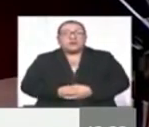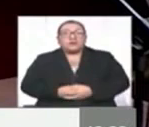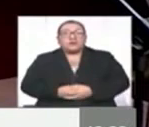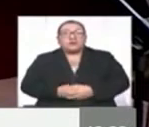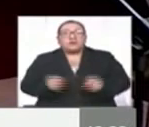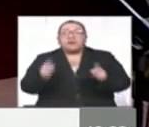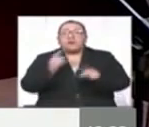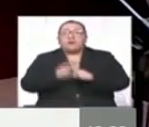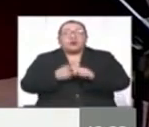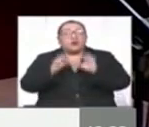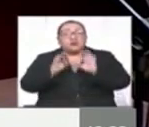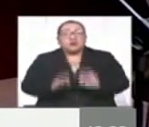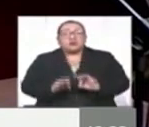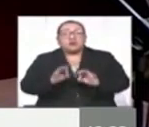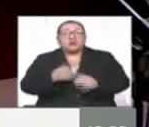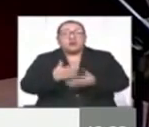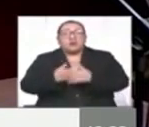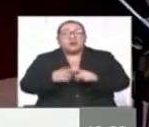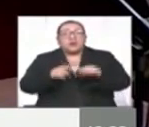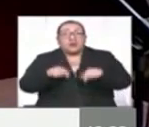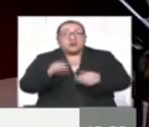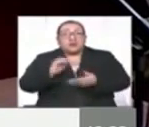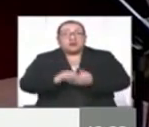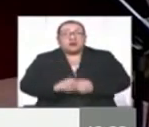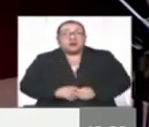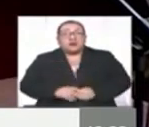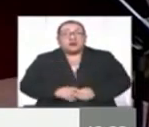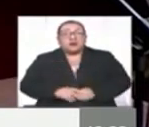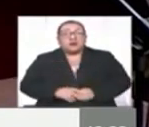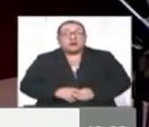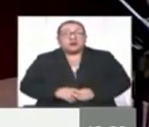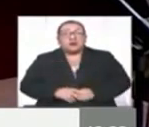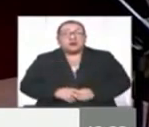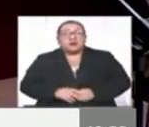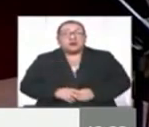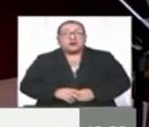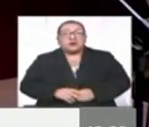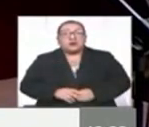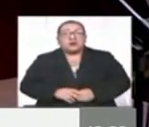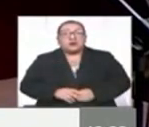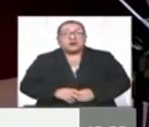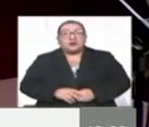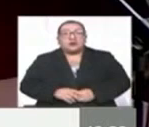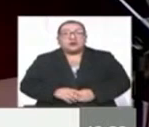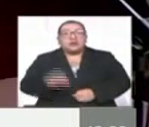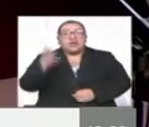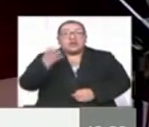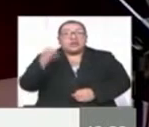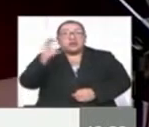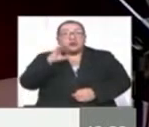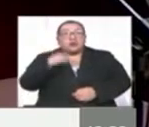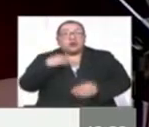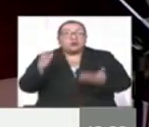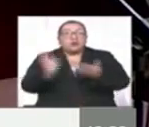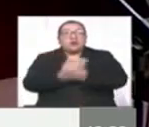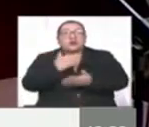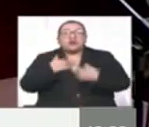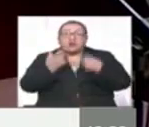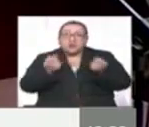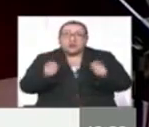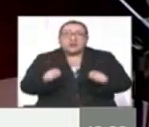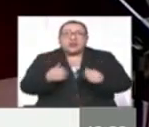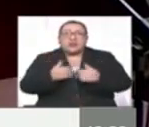mismos Pero esta vez se busca desafor arme suspender